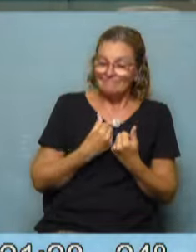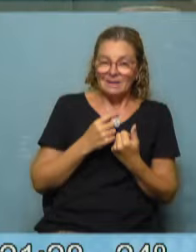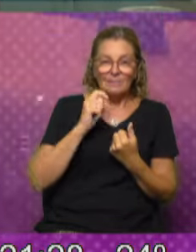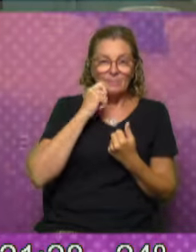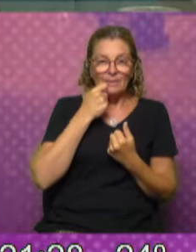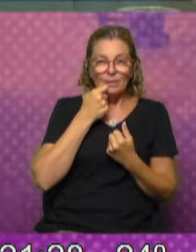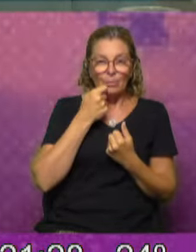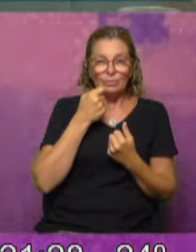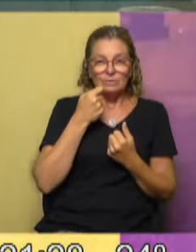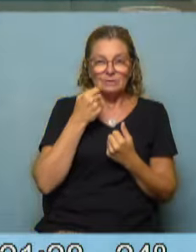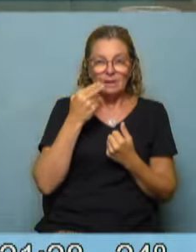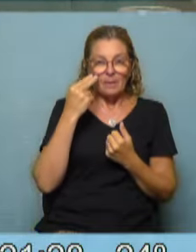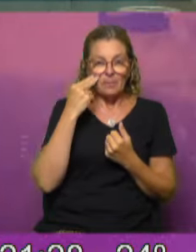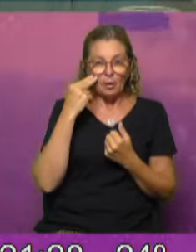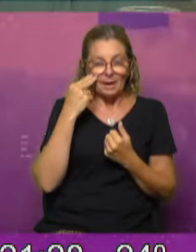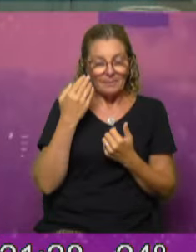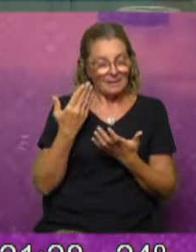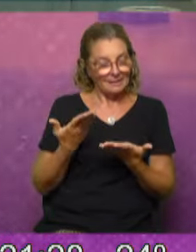ponerme problemas.